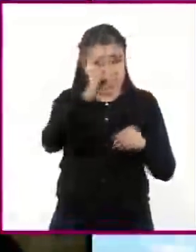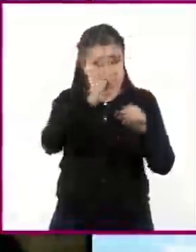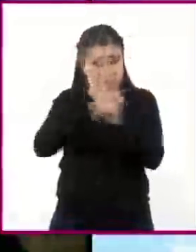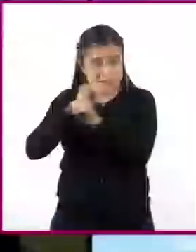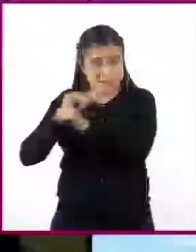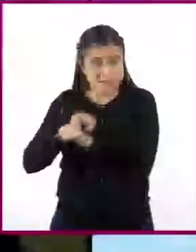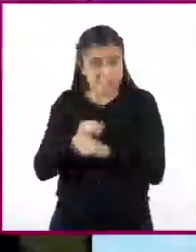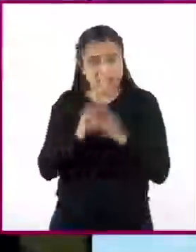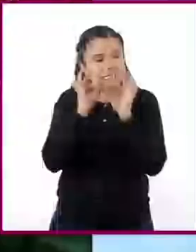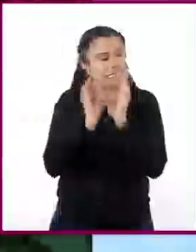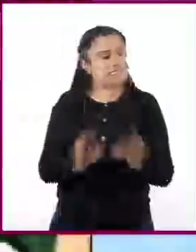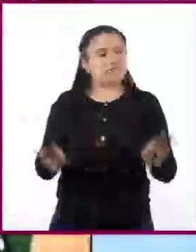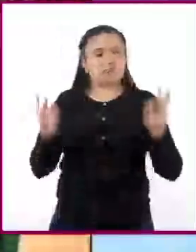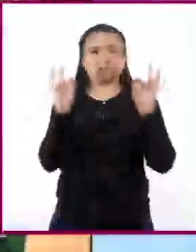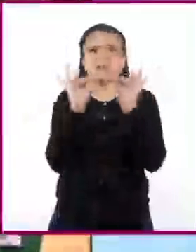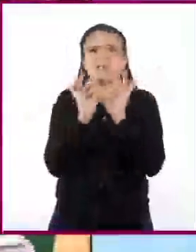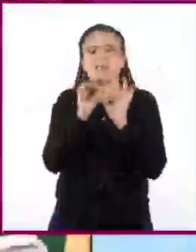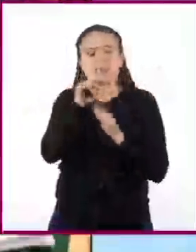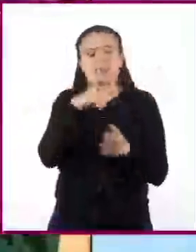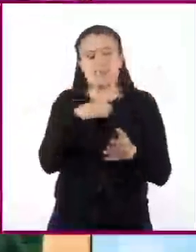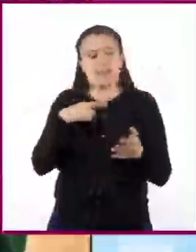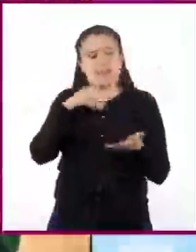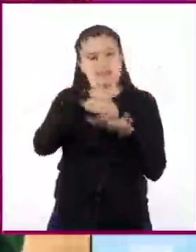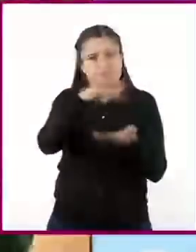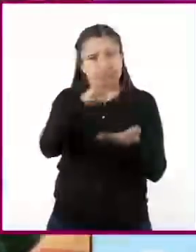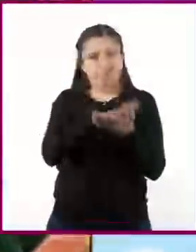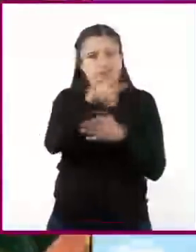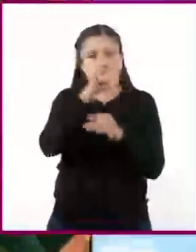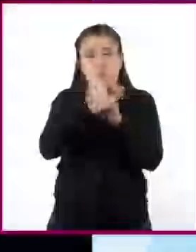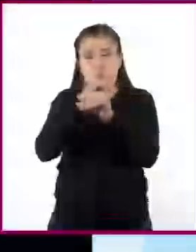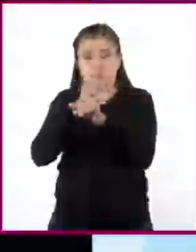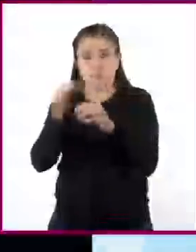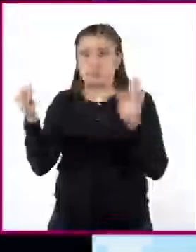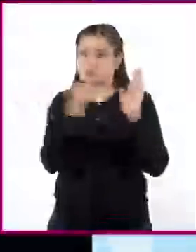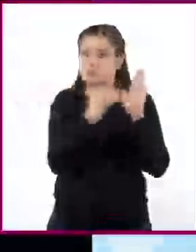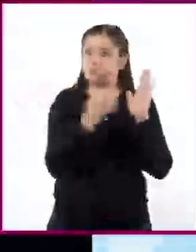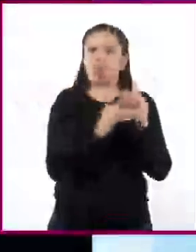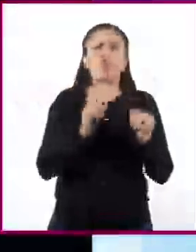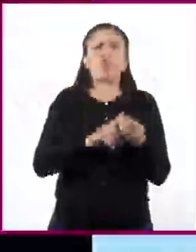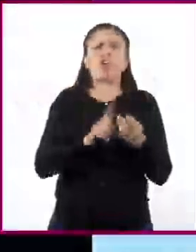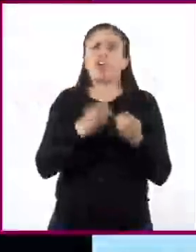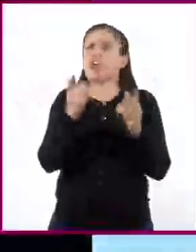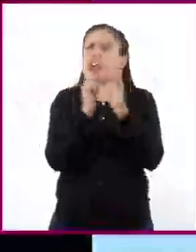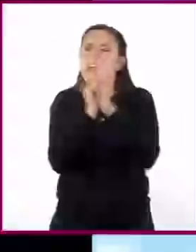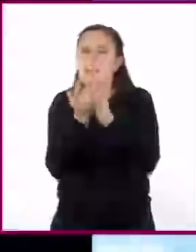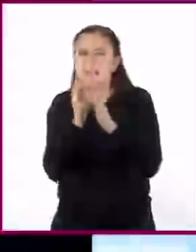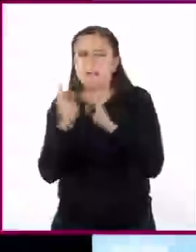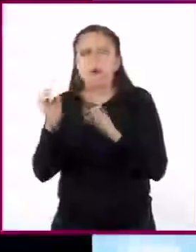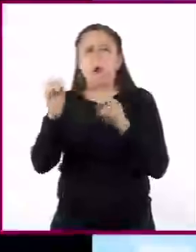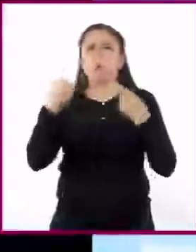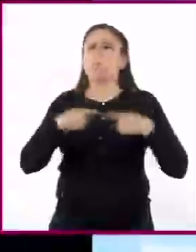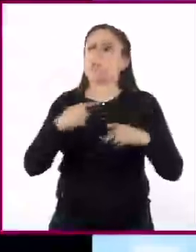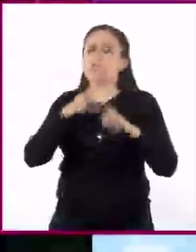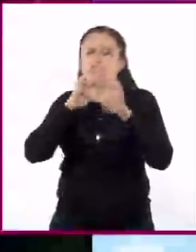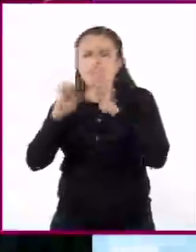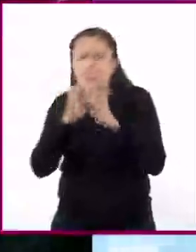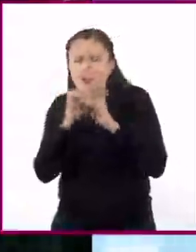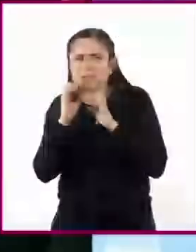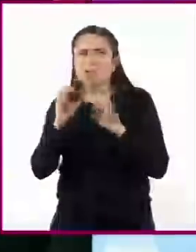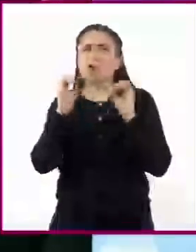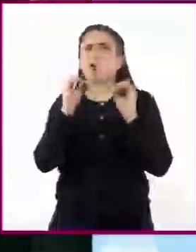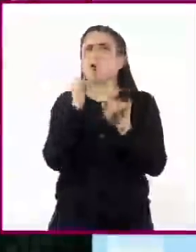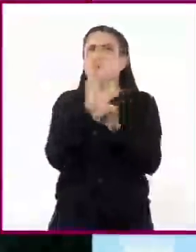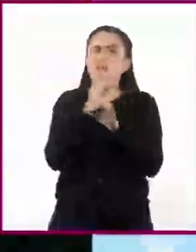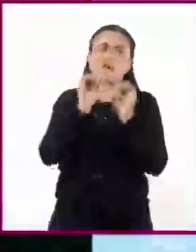investigación es muy importante citar las fuentes de donde obtuvimos la información. ya sea la persona que entrevistamos o